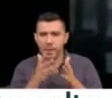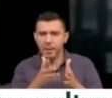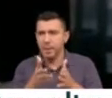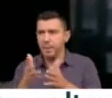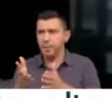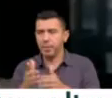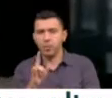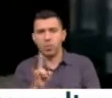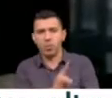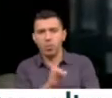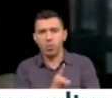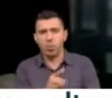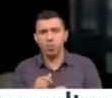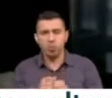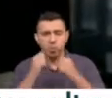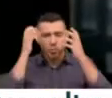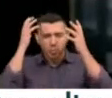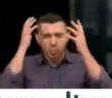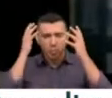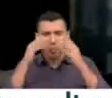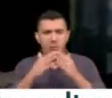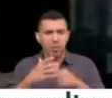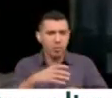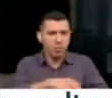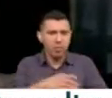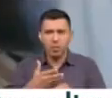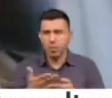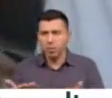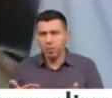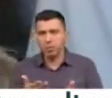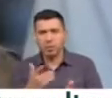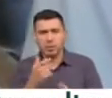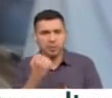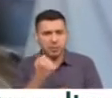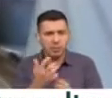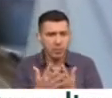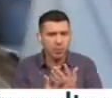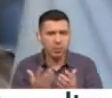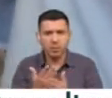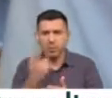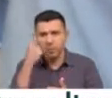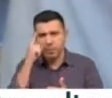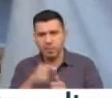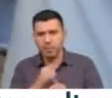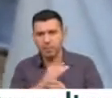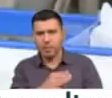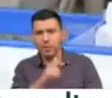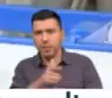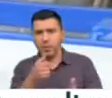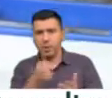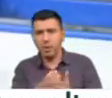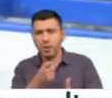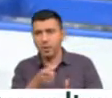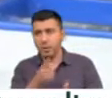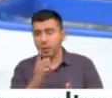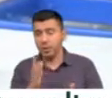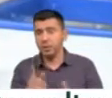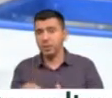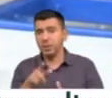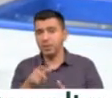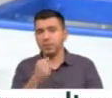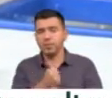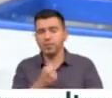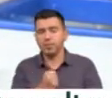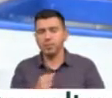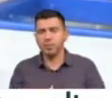de los elementos de protección, para el uso de ciertos protocolos. Se harán capacitaciones previas en busca de un mejoramiento y prevención en